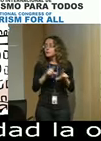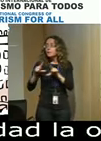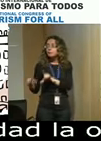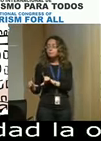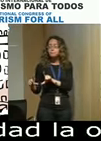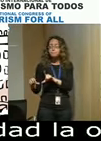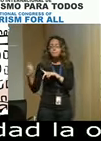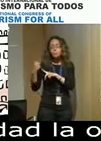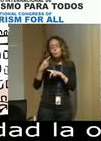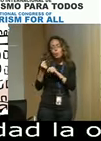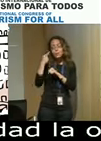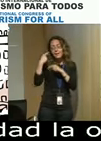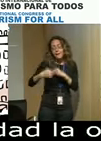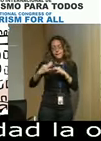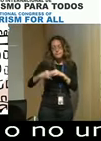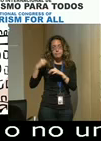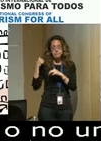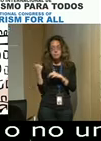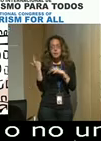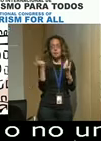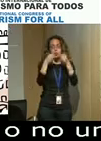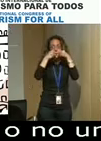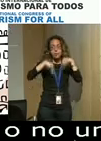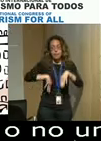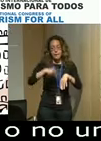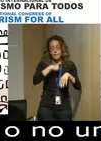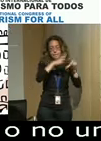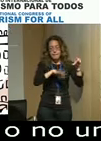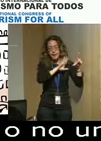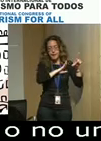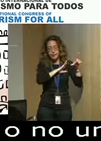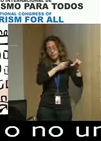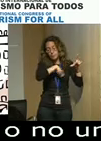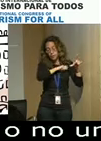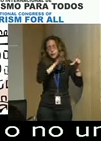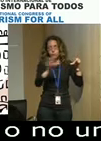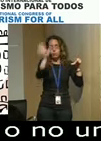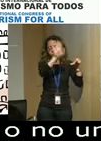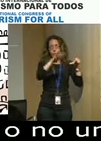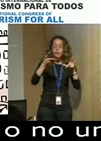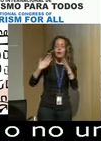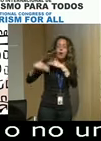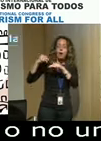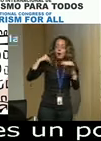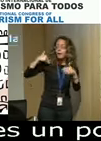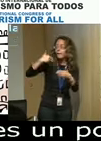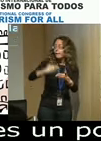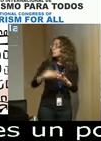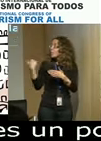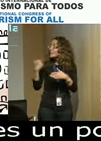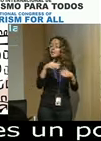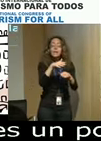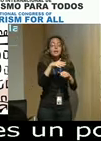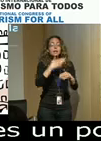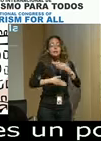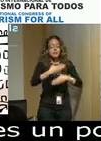Bueno, esto es un poco la realidad, forma parte de la historia de este país, las plataformas en las que conviven todas las discapacidades, aquí tenemos un